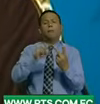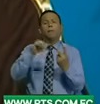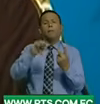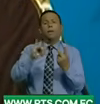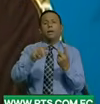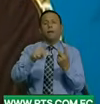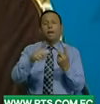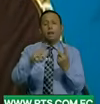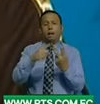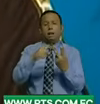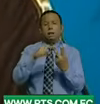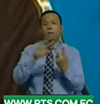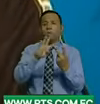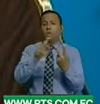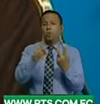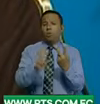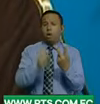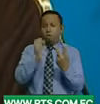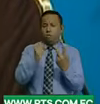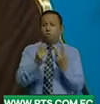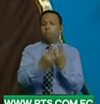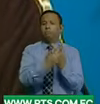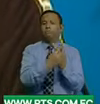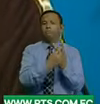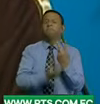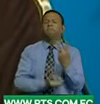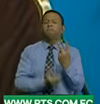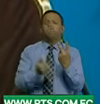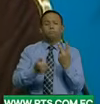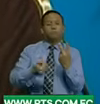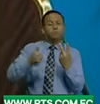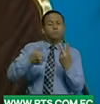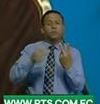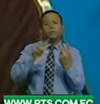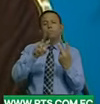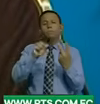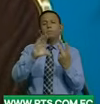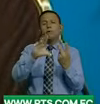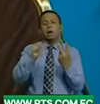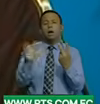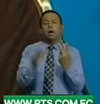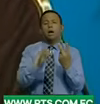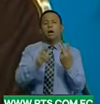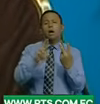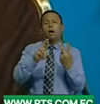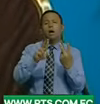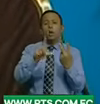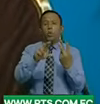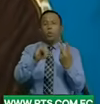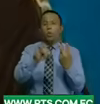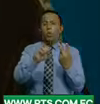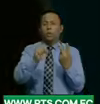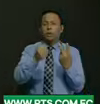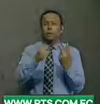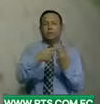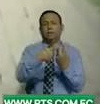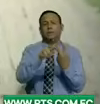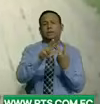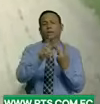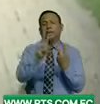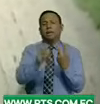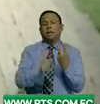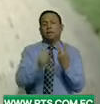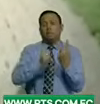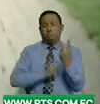Miguel Ángel, de 41 años, y el cabo Vaca Trujillo Luis Estuardo, de 36 años.